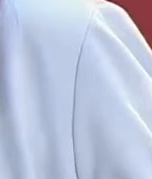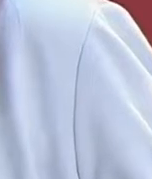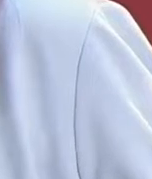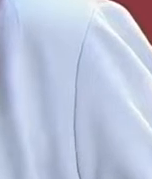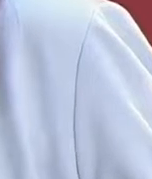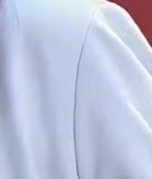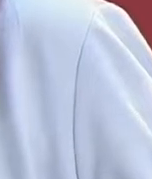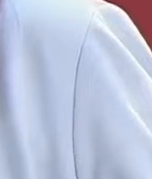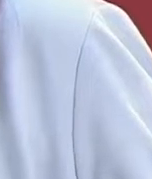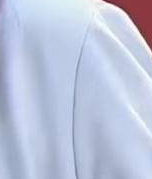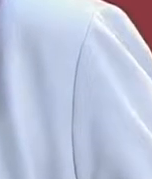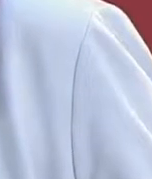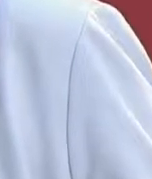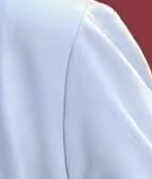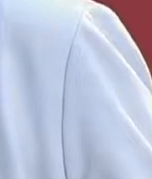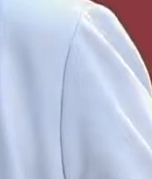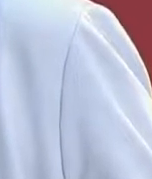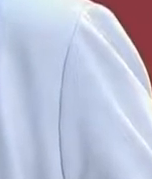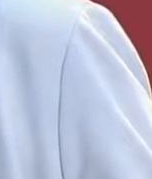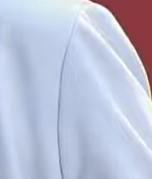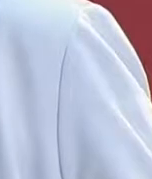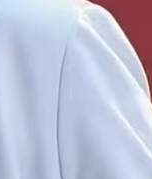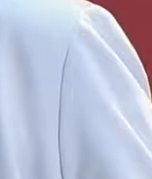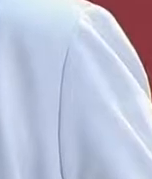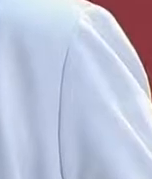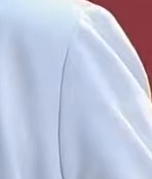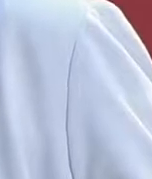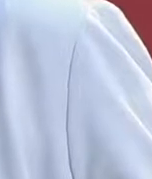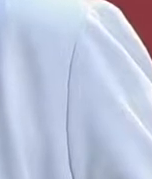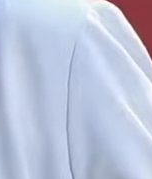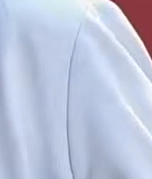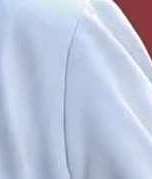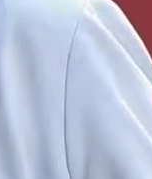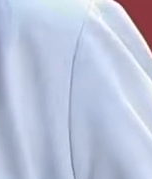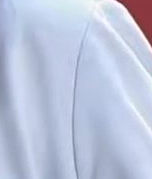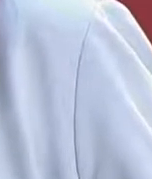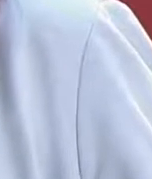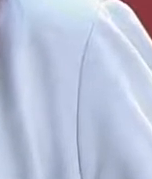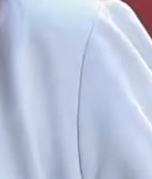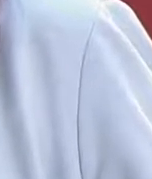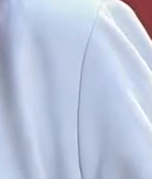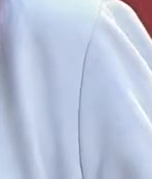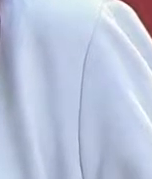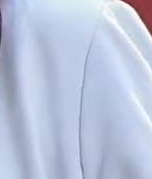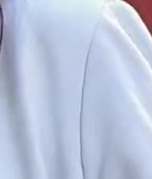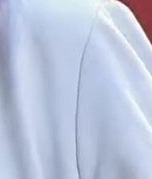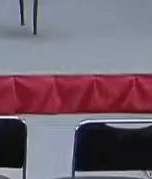de ustedes, de nosotros y sobre todo del pueblo de México, a quien pues